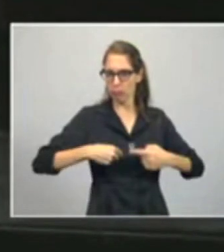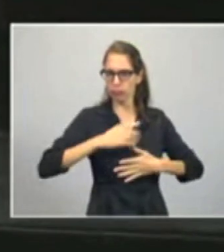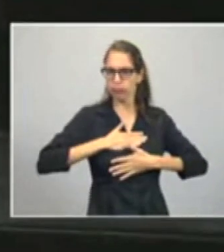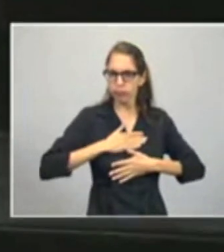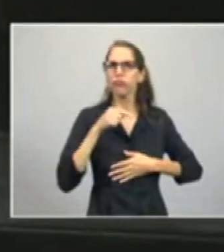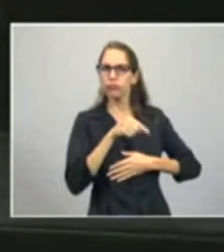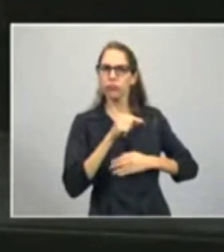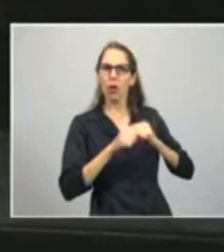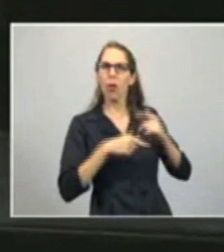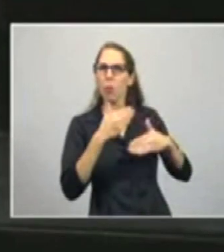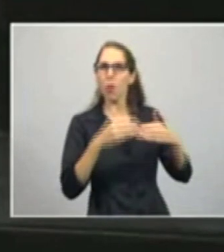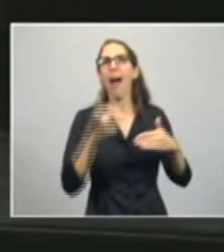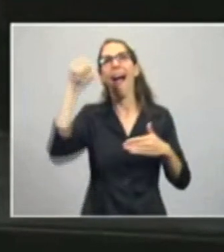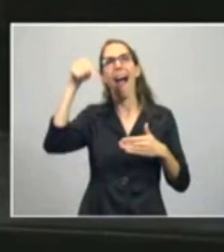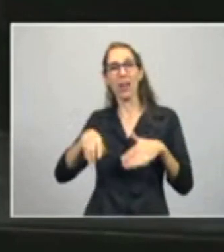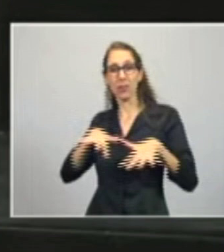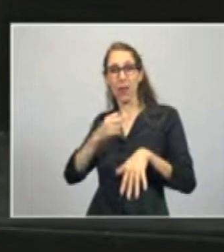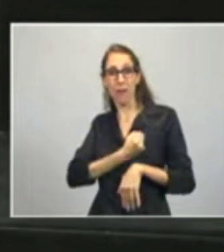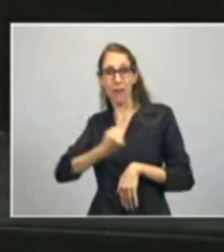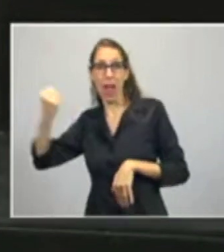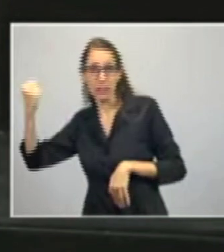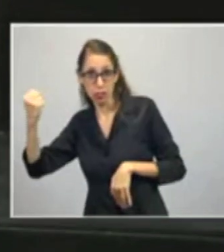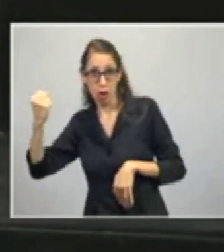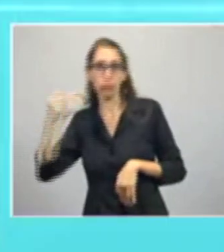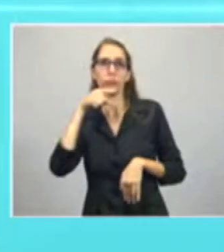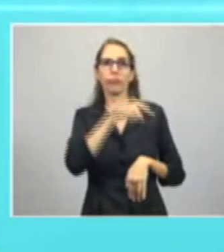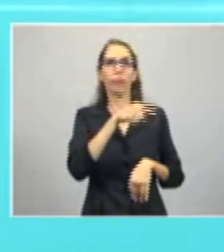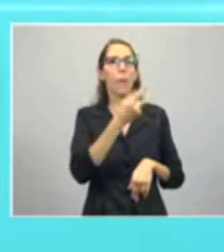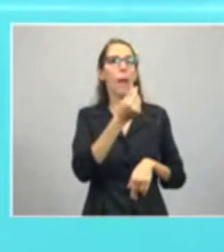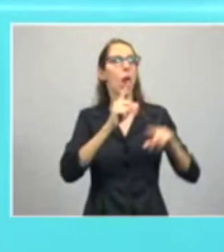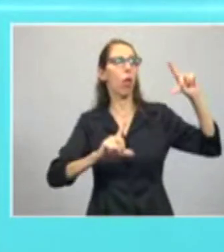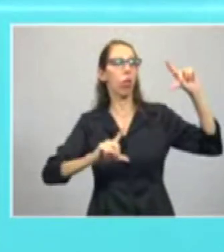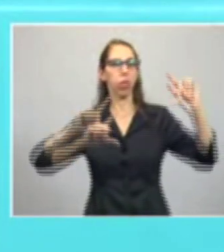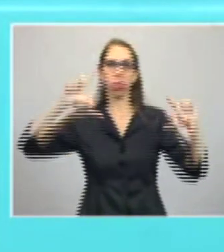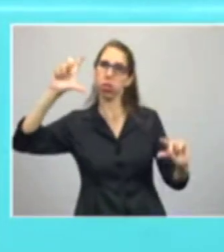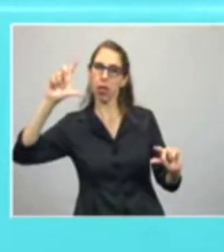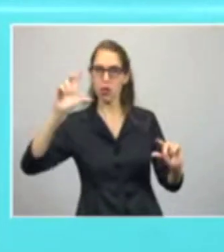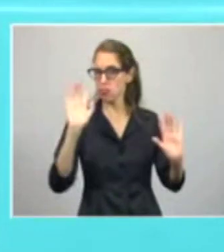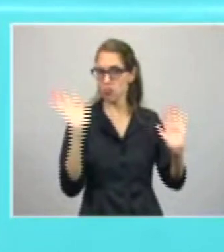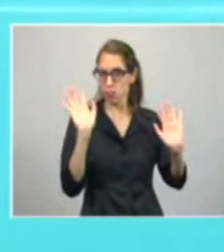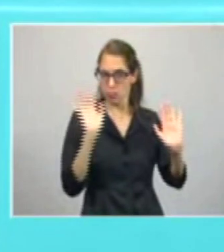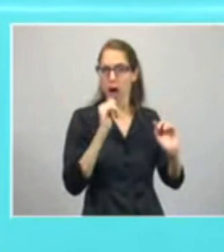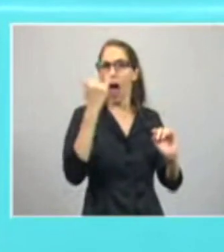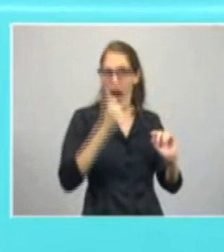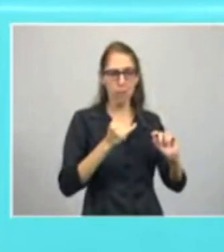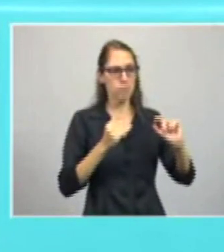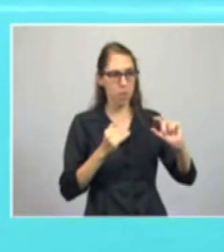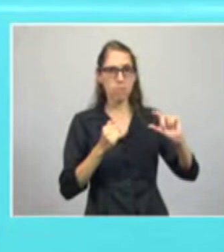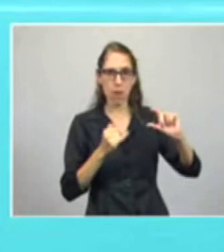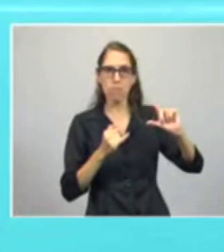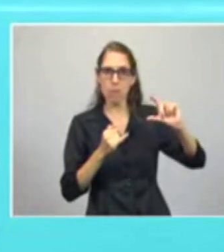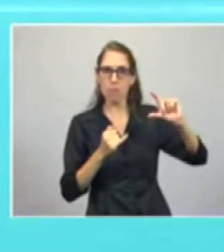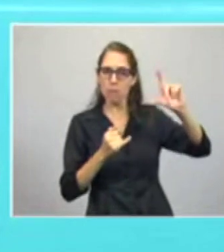anunciar y de la respuesta que le acaba de dar al presidente de la nación, Javier Milei. Anunció un incremento del 13,5%